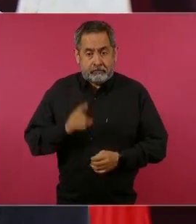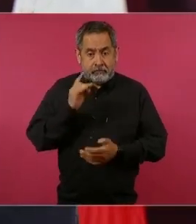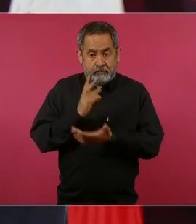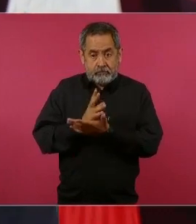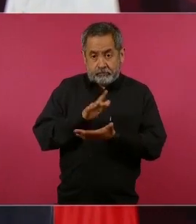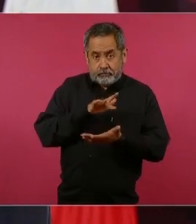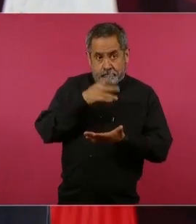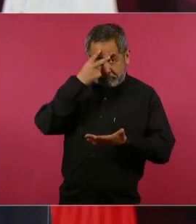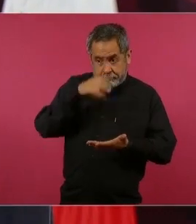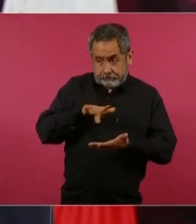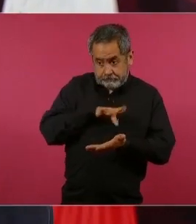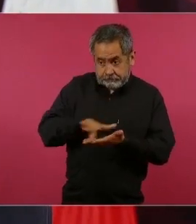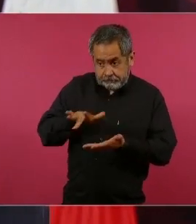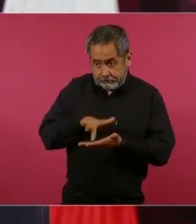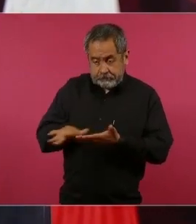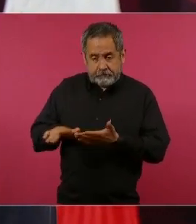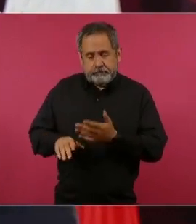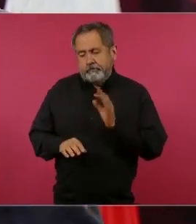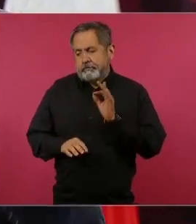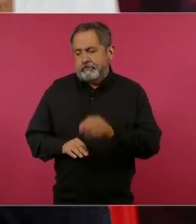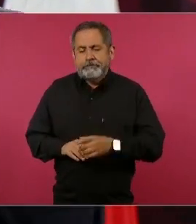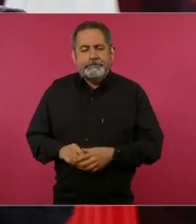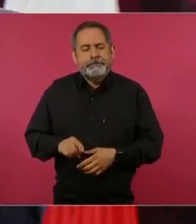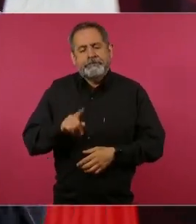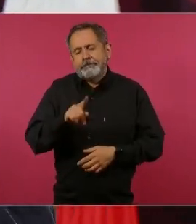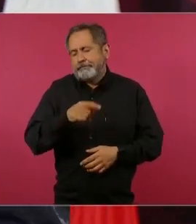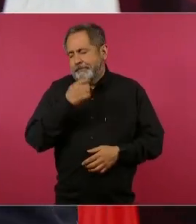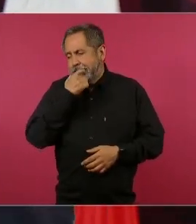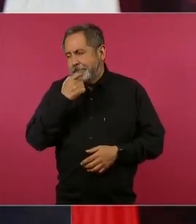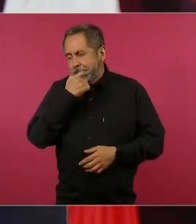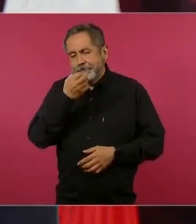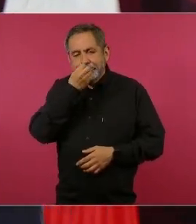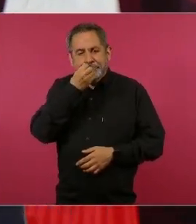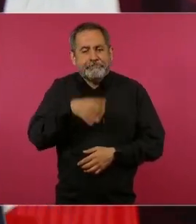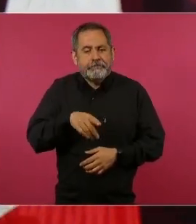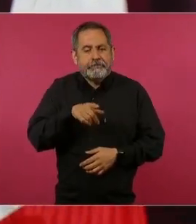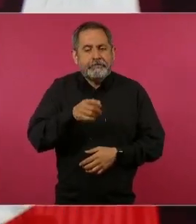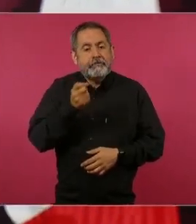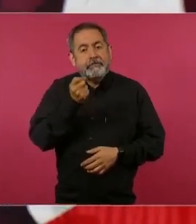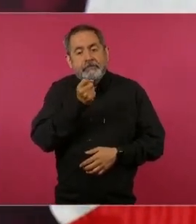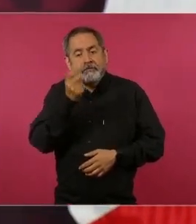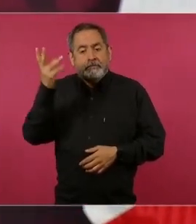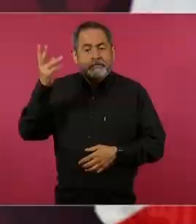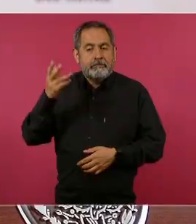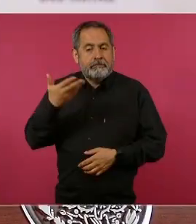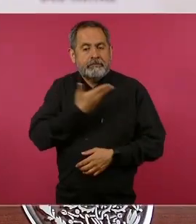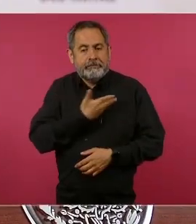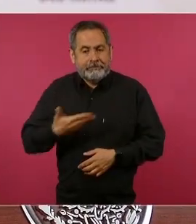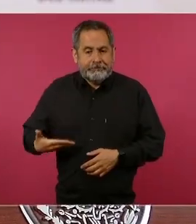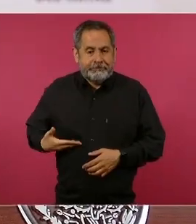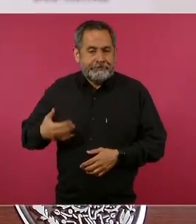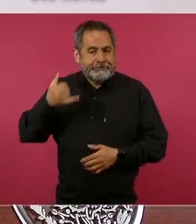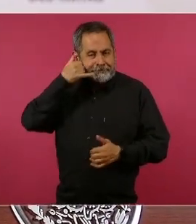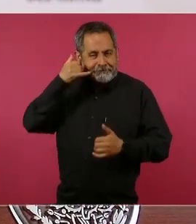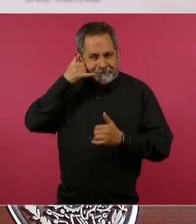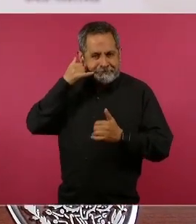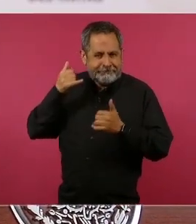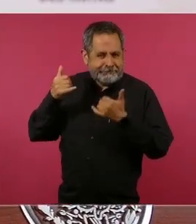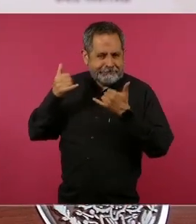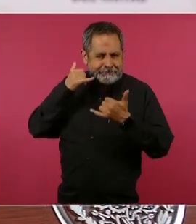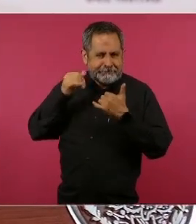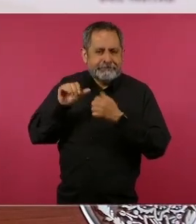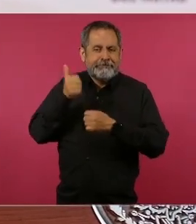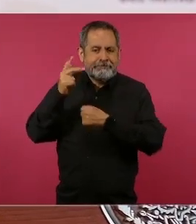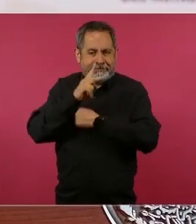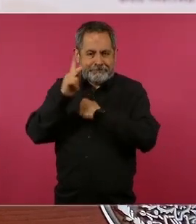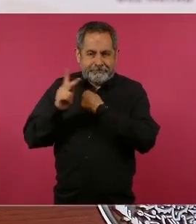México. Me da risa porque me hablan algunos presidentes, ¿no?, de